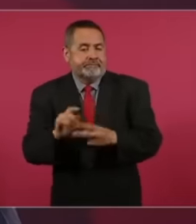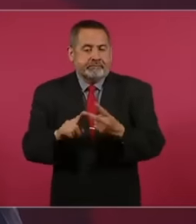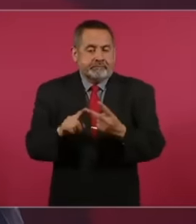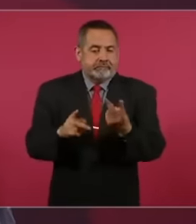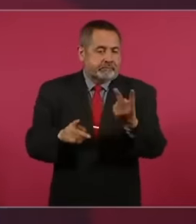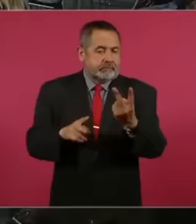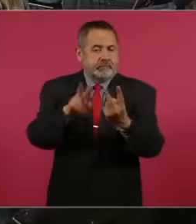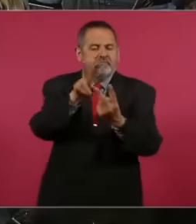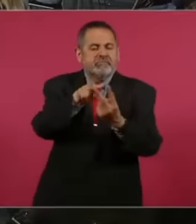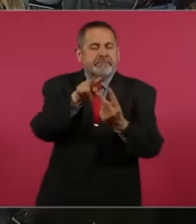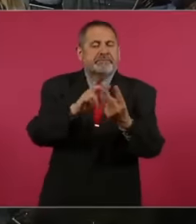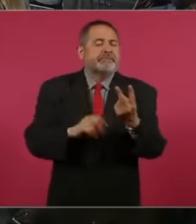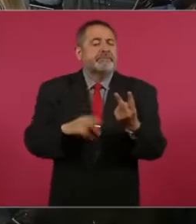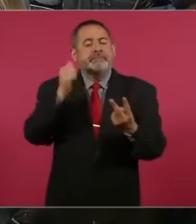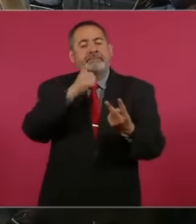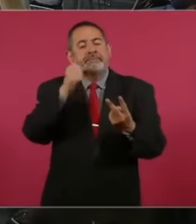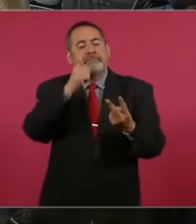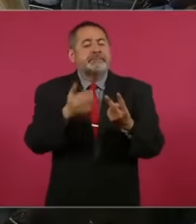Y nada más se habla